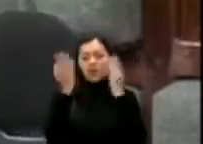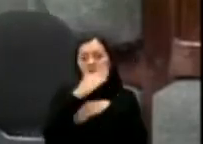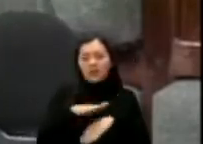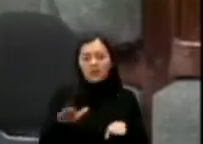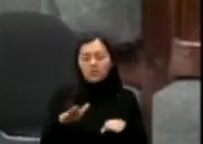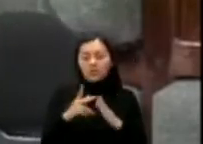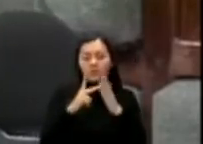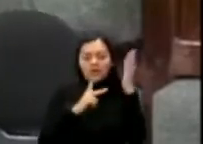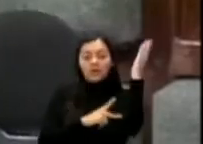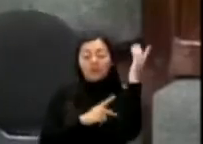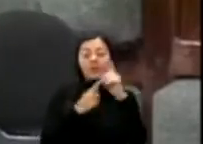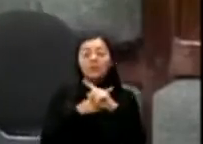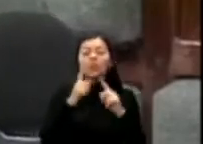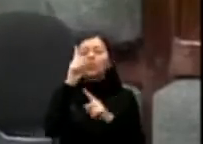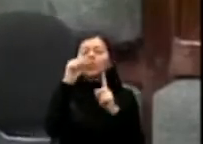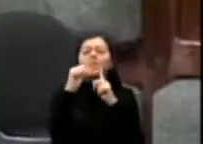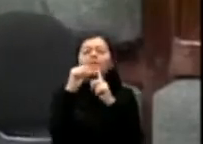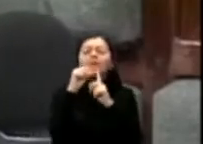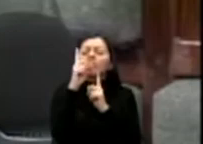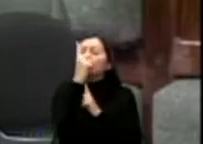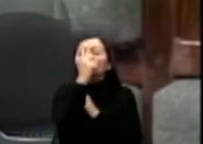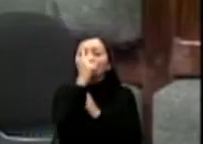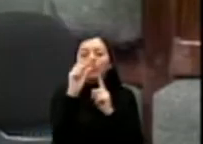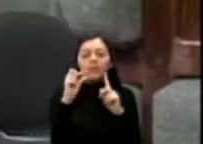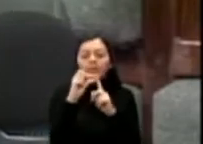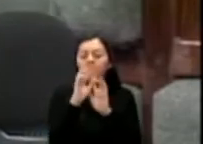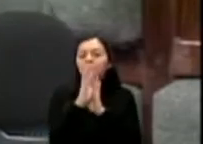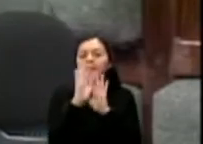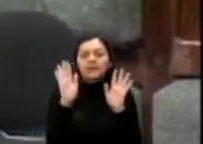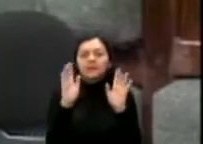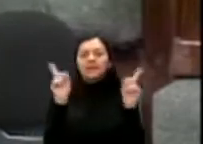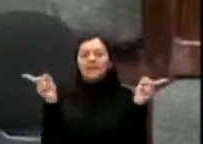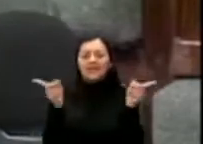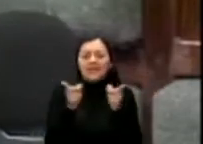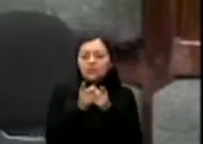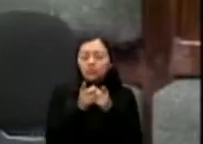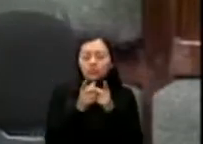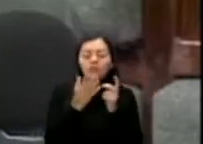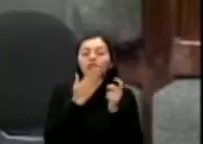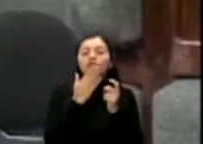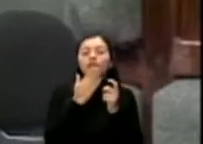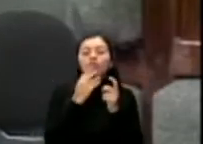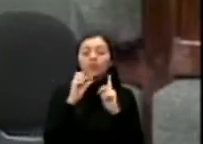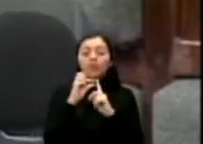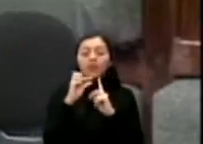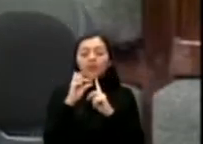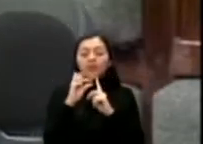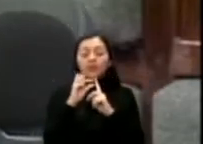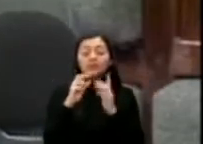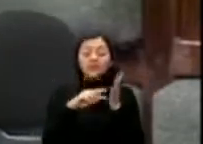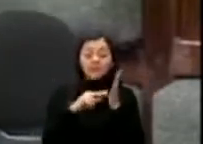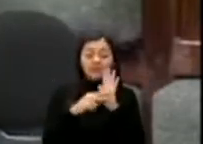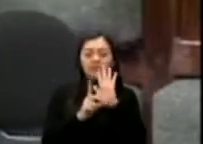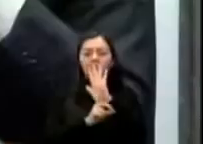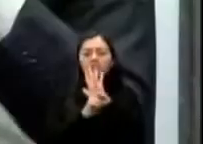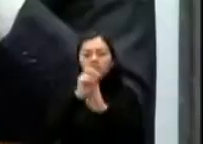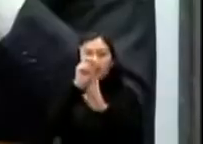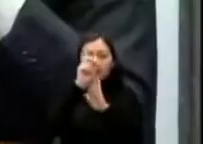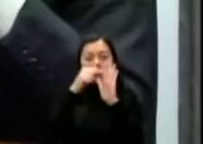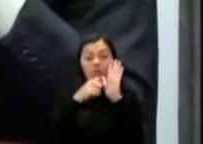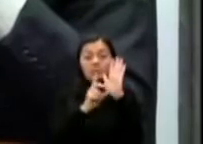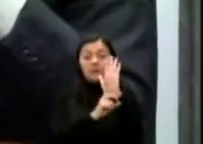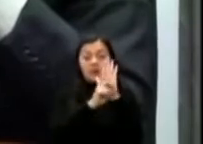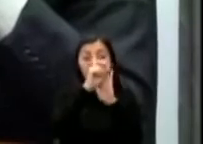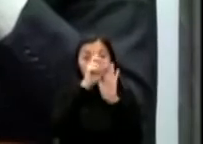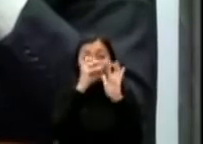en una palabra y la palabra creo que podría aplicarse es la palabra desarrollo y usted bien lo ha